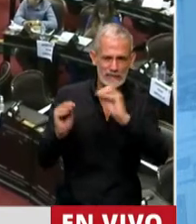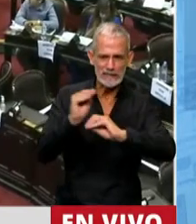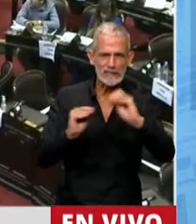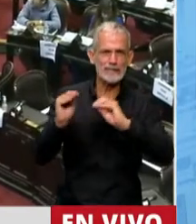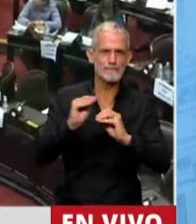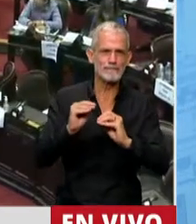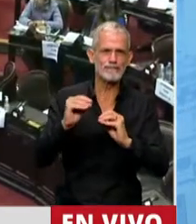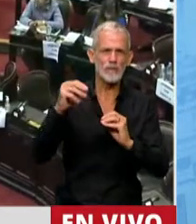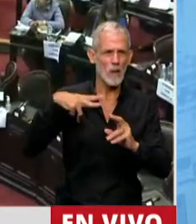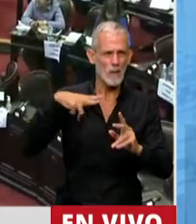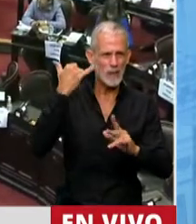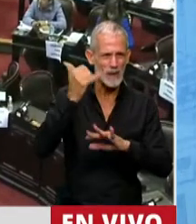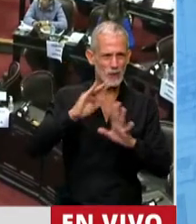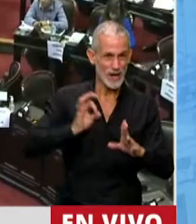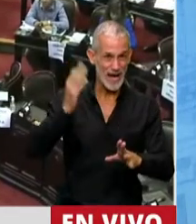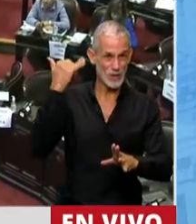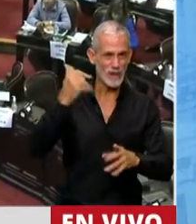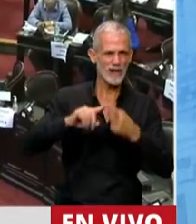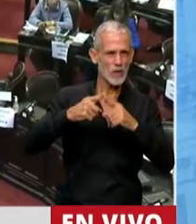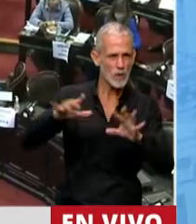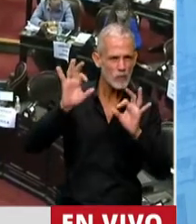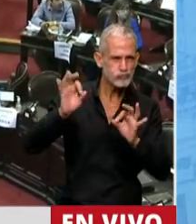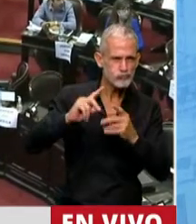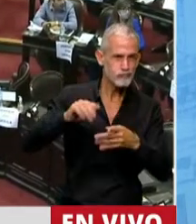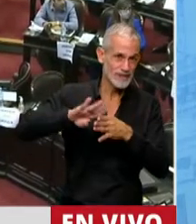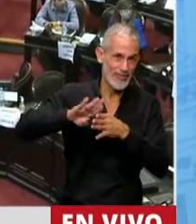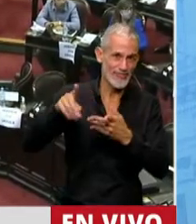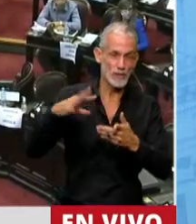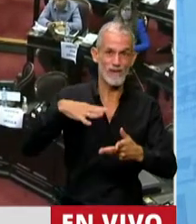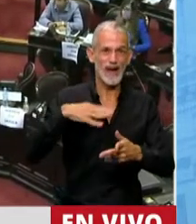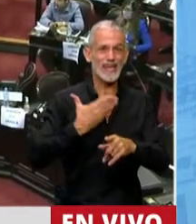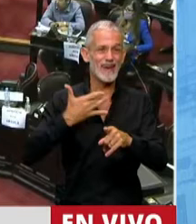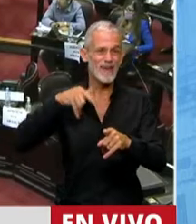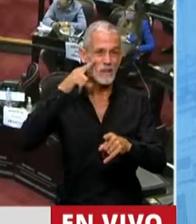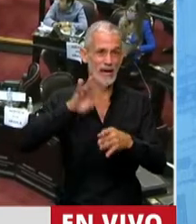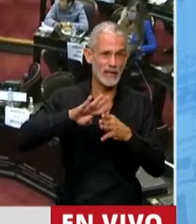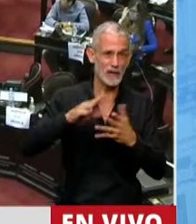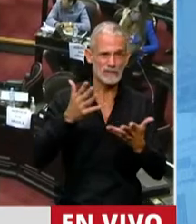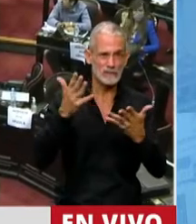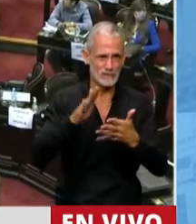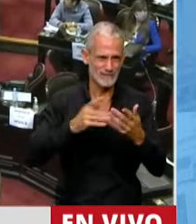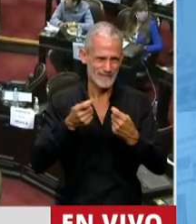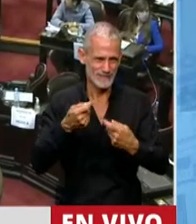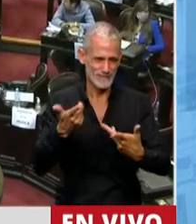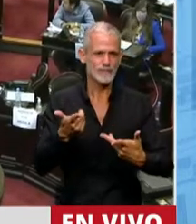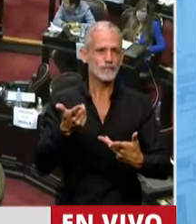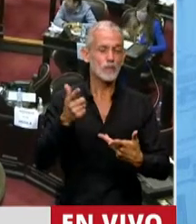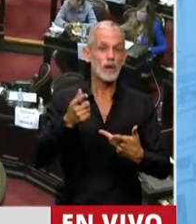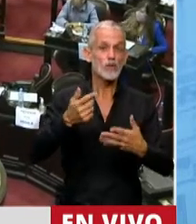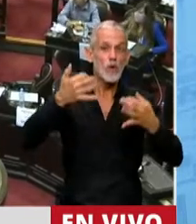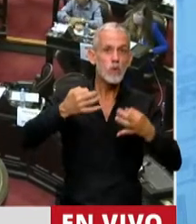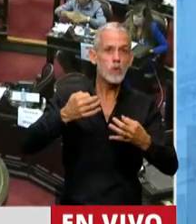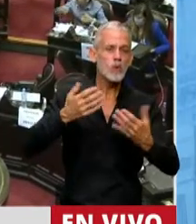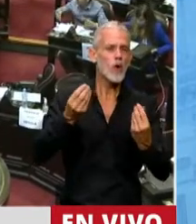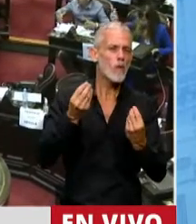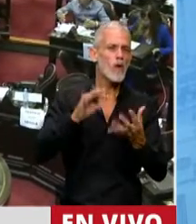con acreedores privados que se logró el año pasado, queda la negociación con el fondo, pero aún con una buena negociación con el fondo, el